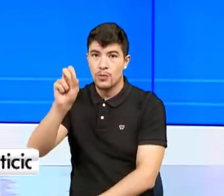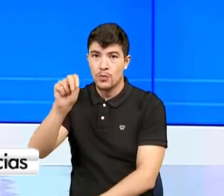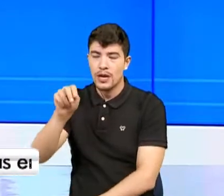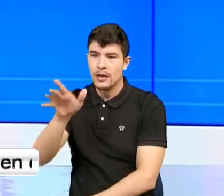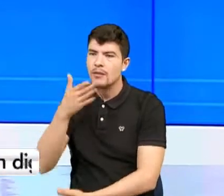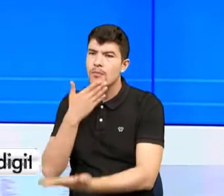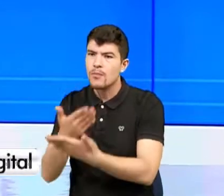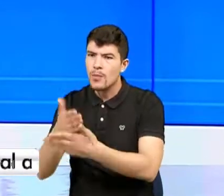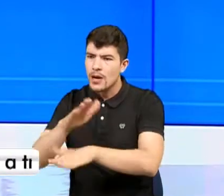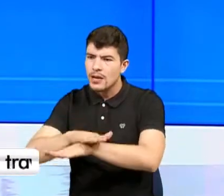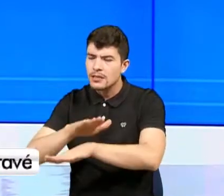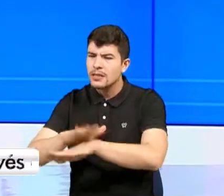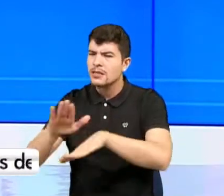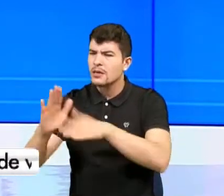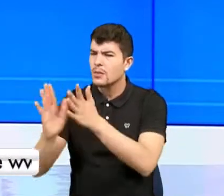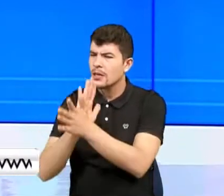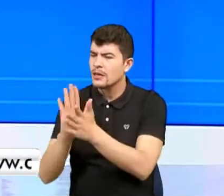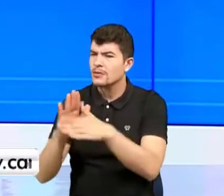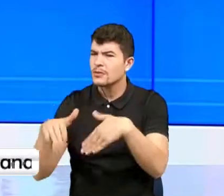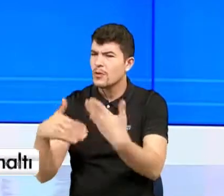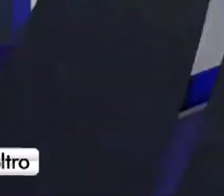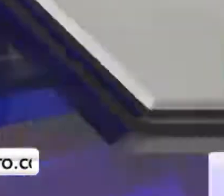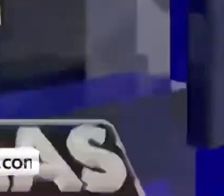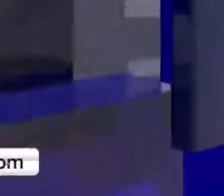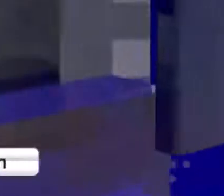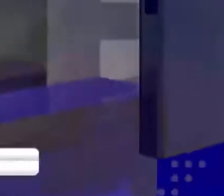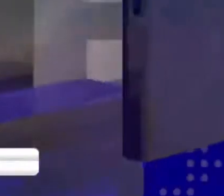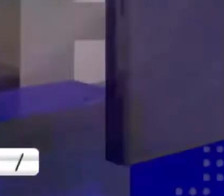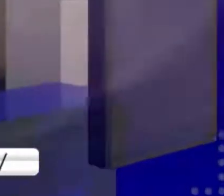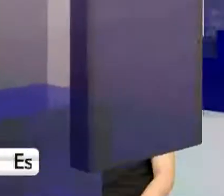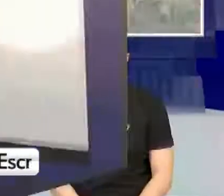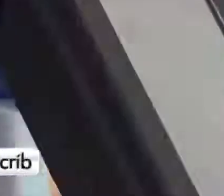tardes y cuéntenos cómo concurrió esta nueva jornada de protestas.